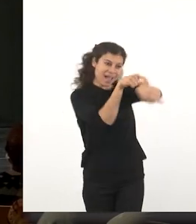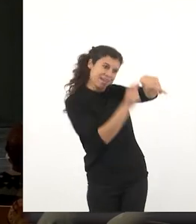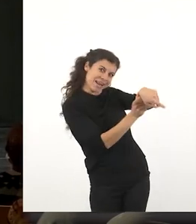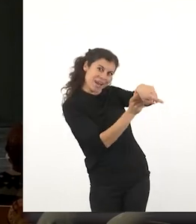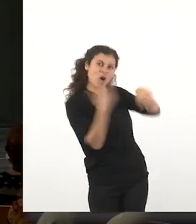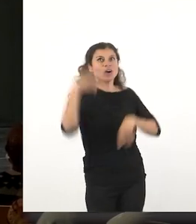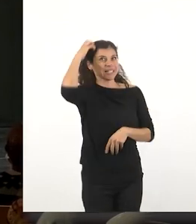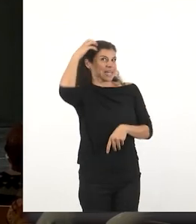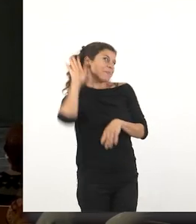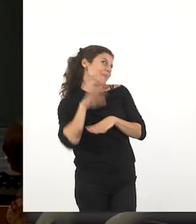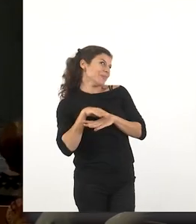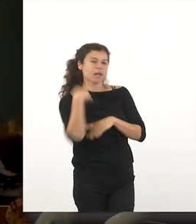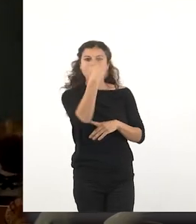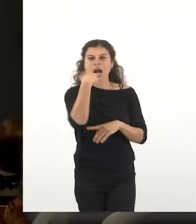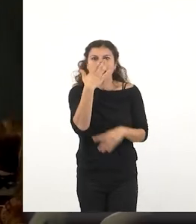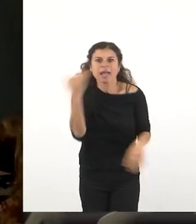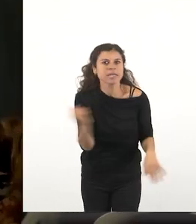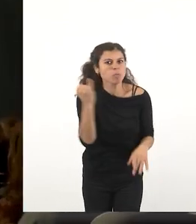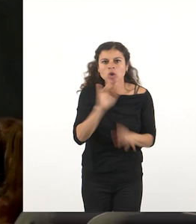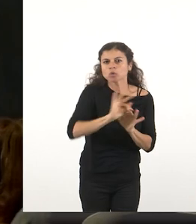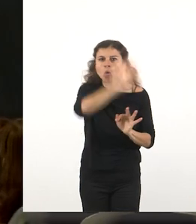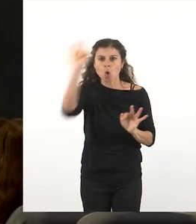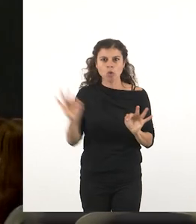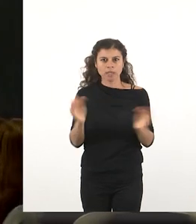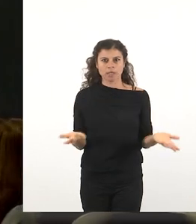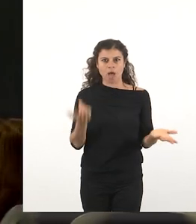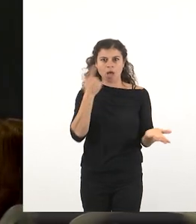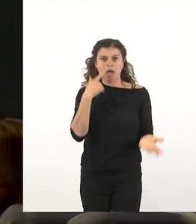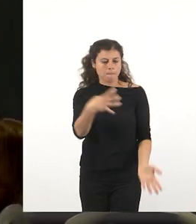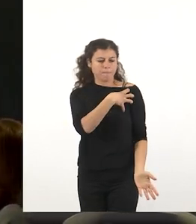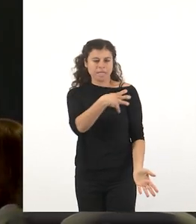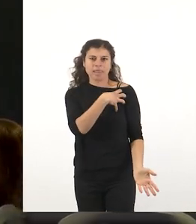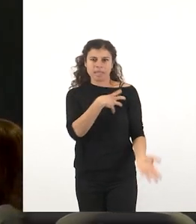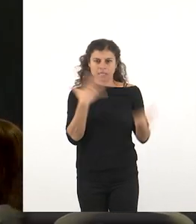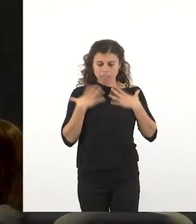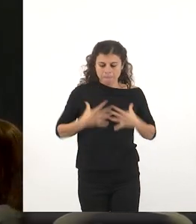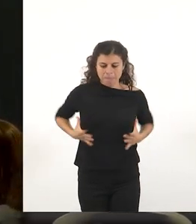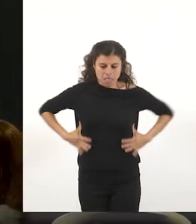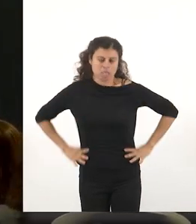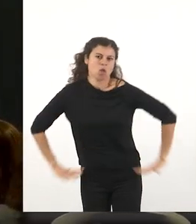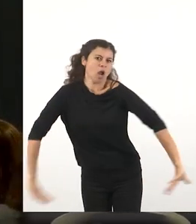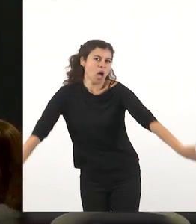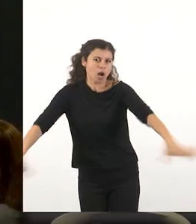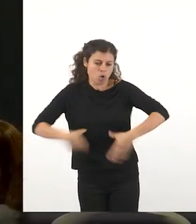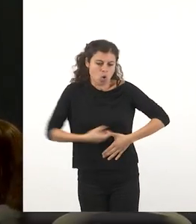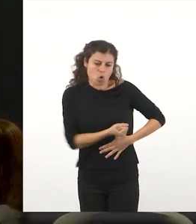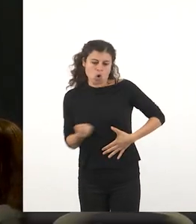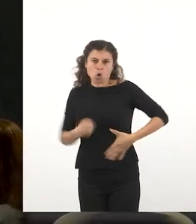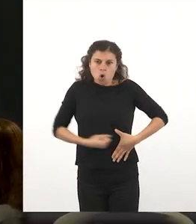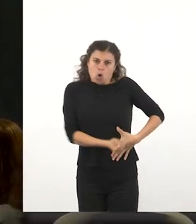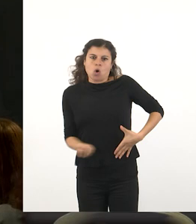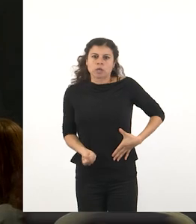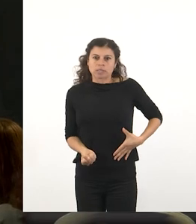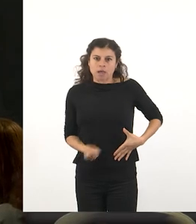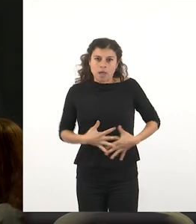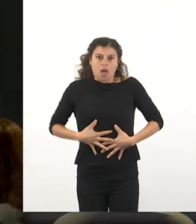pelo. Te pongo una cara de gilipollas todo el día. Mira, la princesa de mi época con ese vestido largo hasta abajo, con ese corsé, que no podía ni respirar.